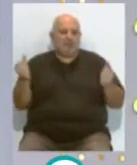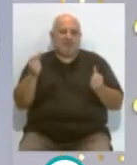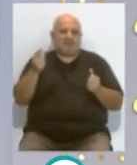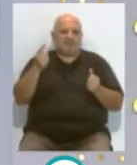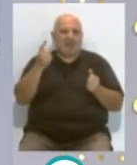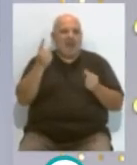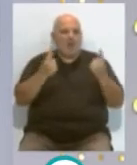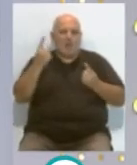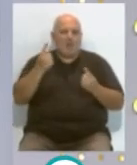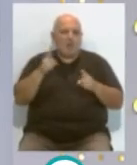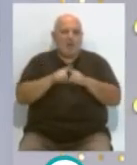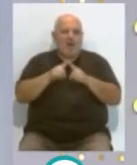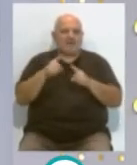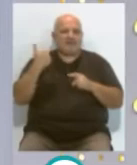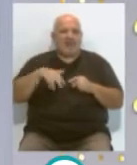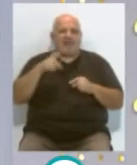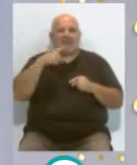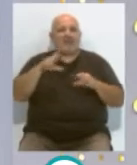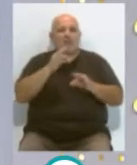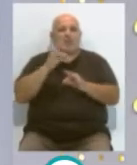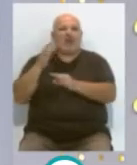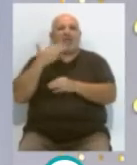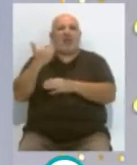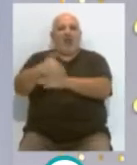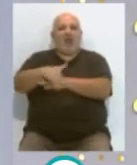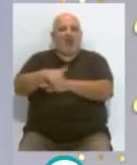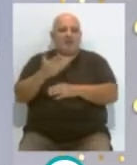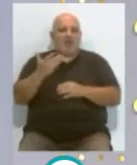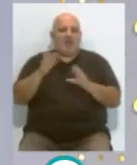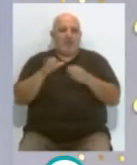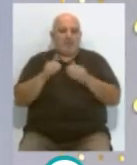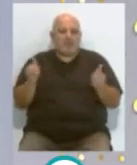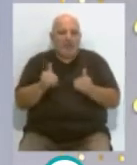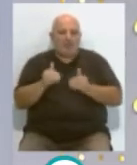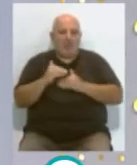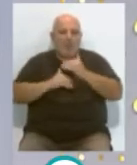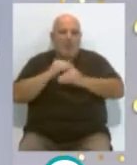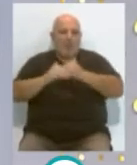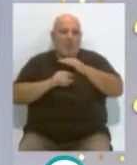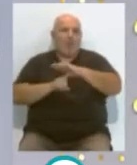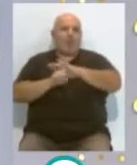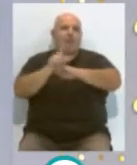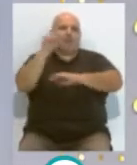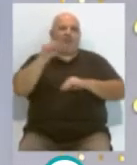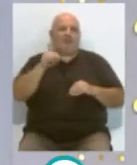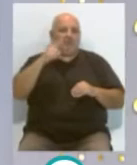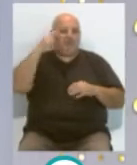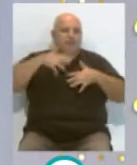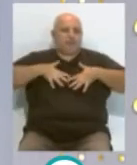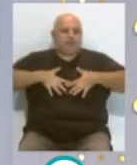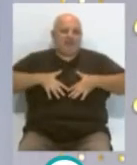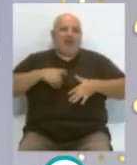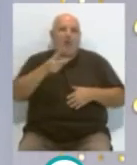el contar con un jugador de esas características, yo lo vi y vi que también disparaba puertas. Lo vi con un cierto parecido, no sé si por el tamaño,